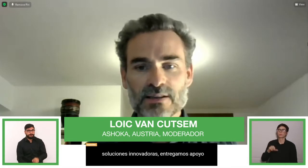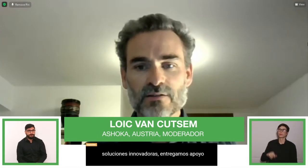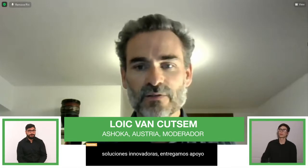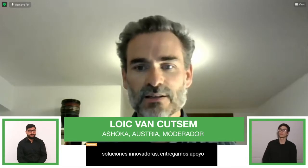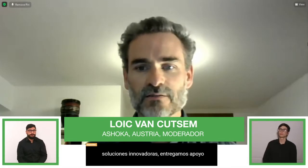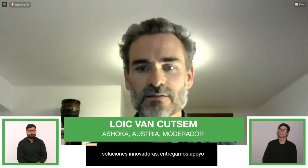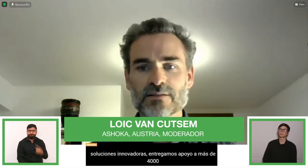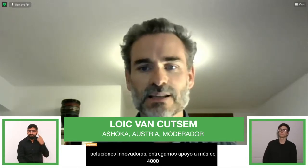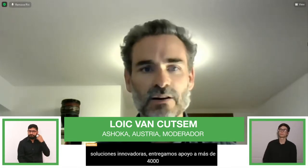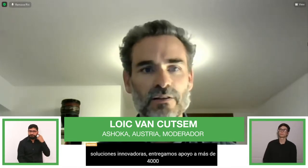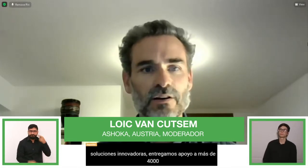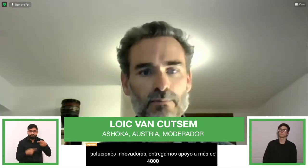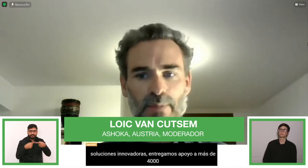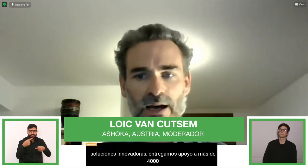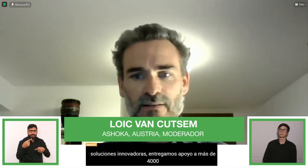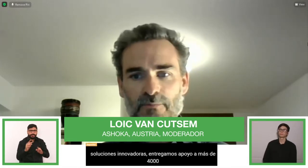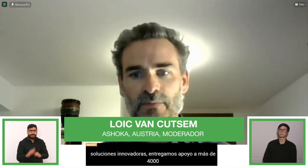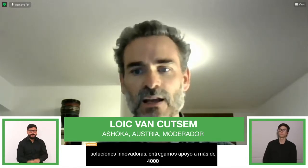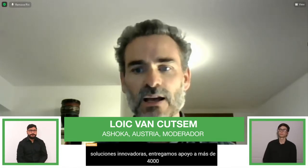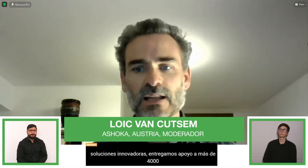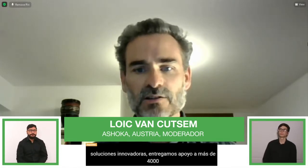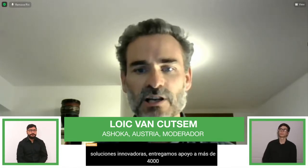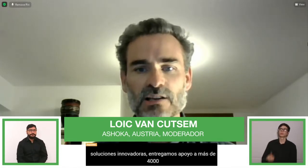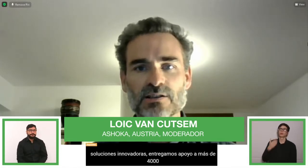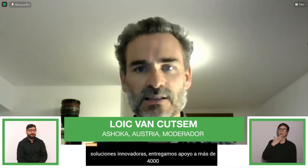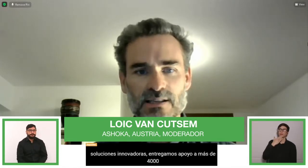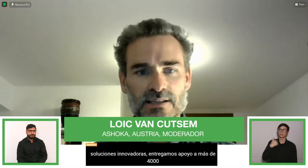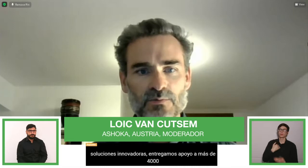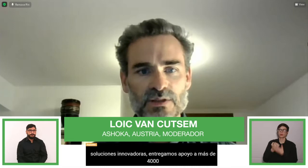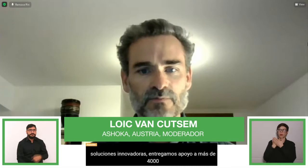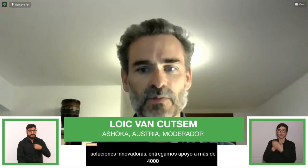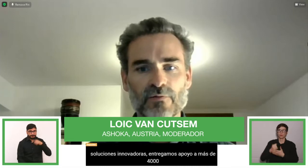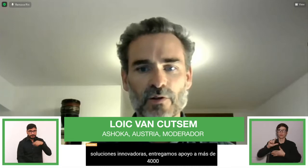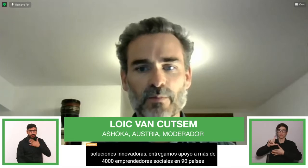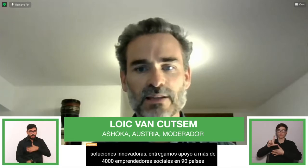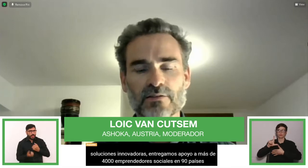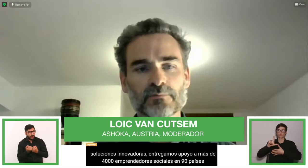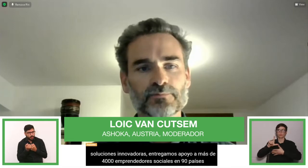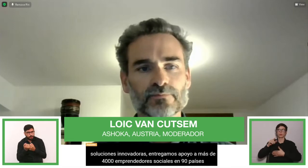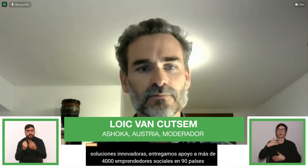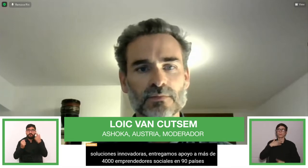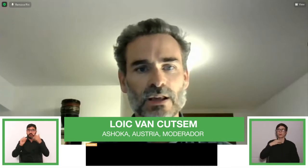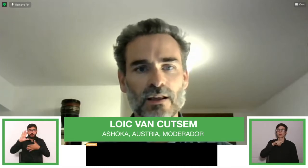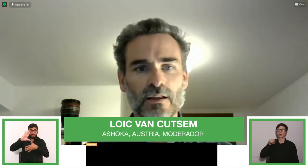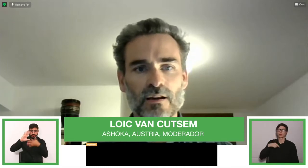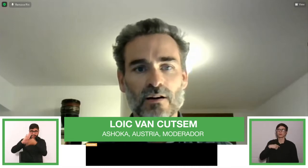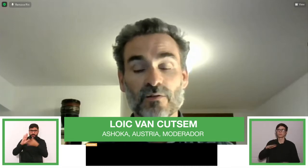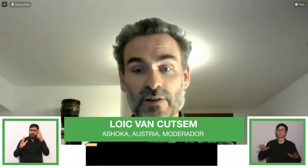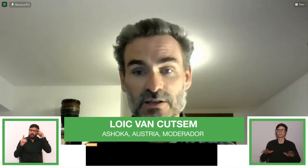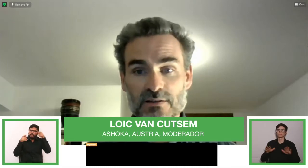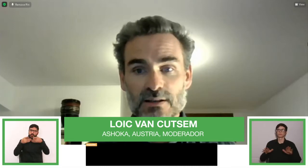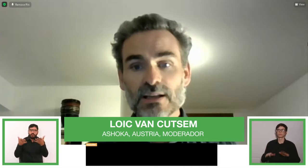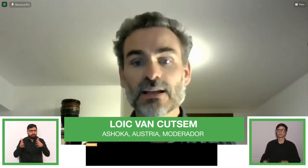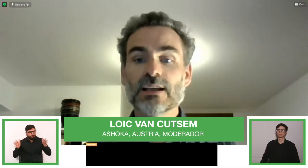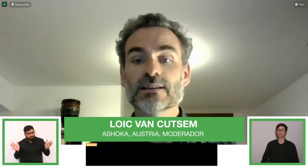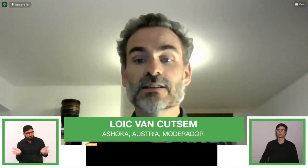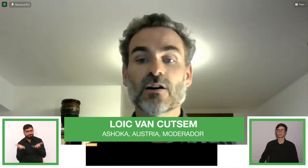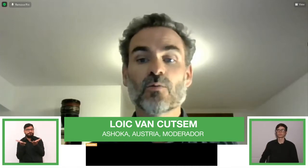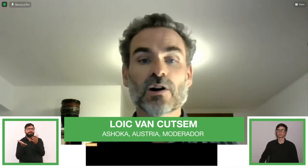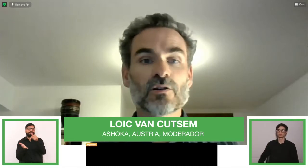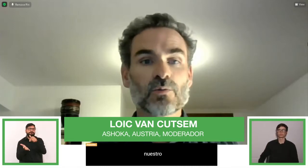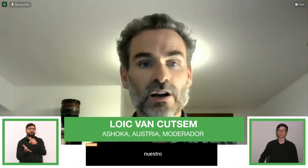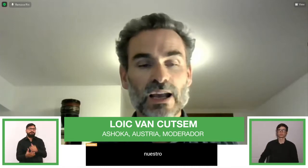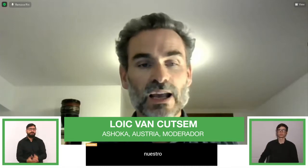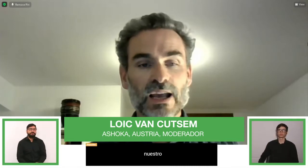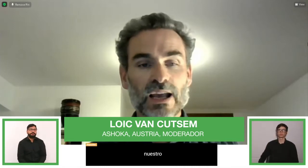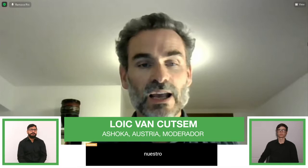del mundo. Nuestro objetivo es ayudar a los innovadores a escalar su impacto y cambiar los sistemas para mejor.